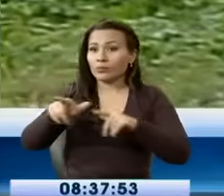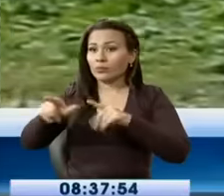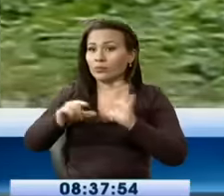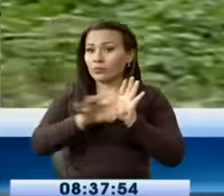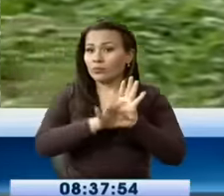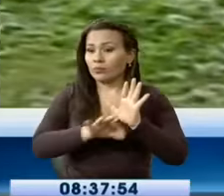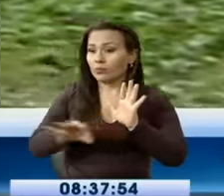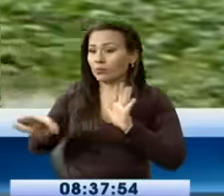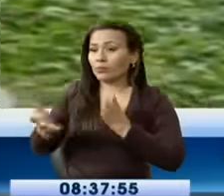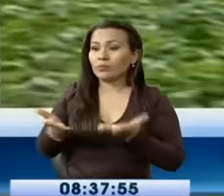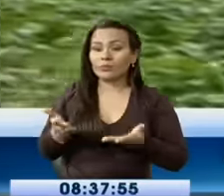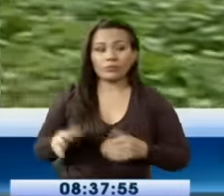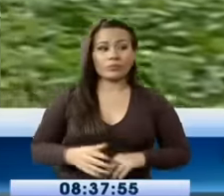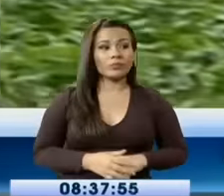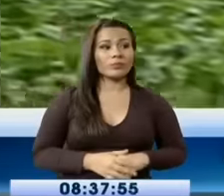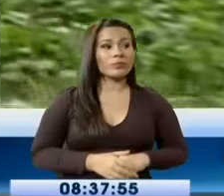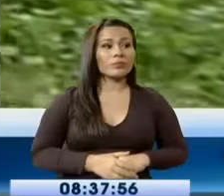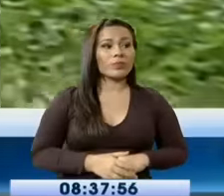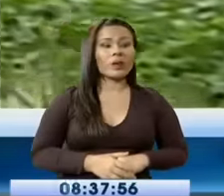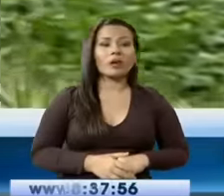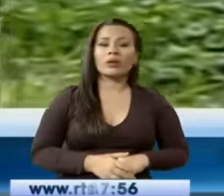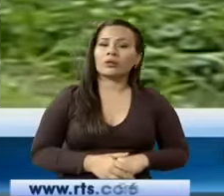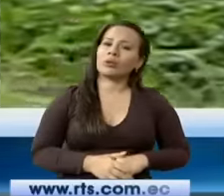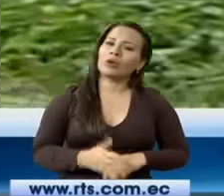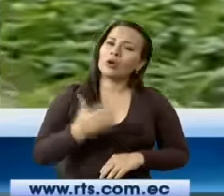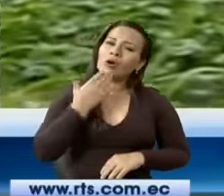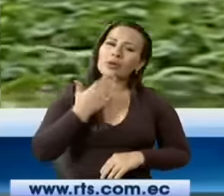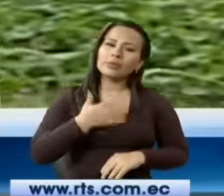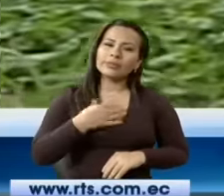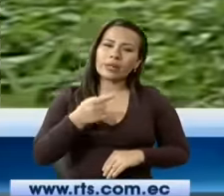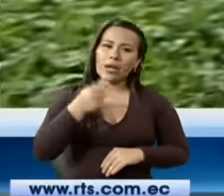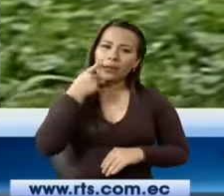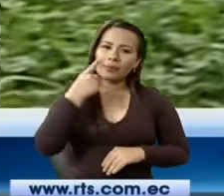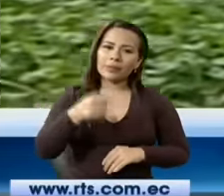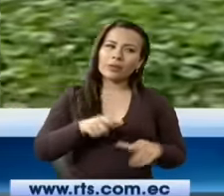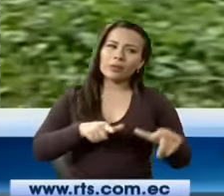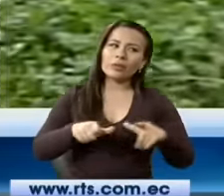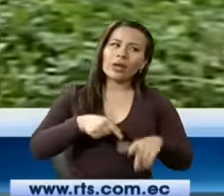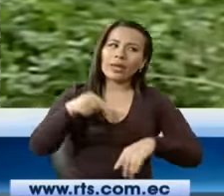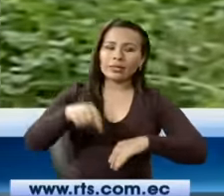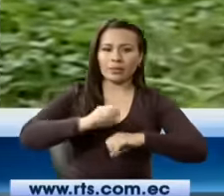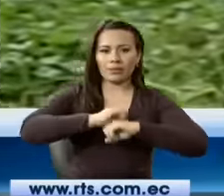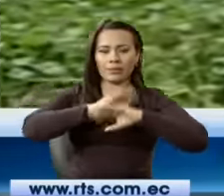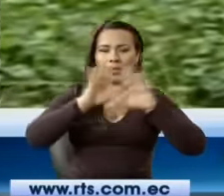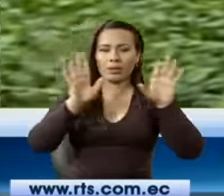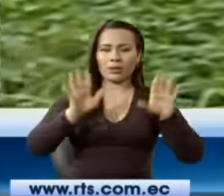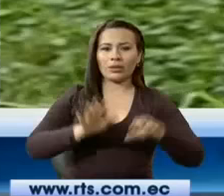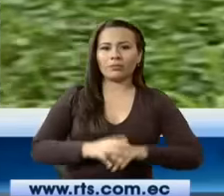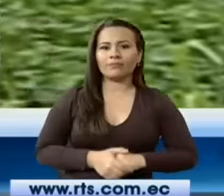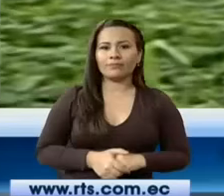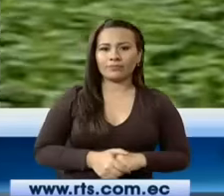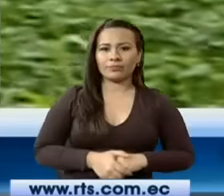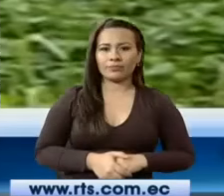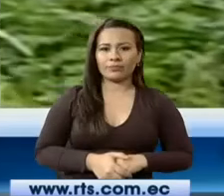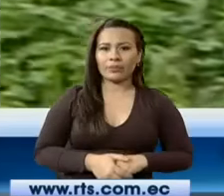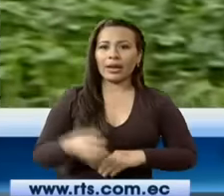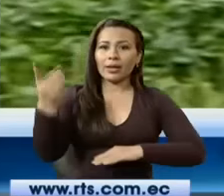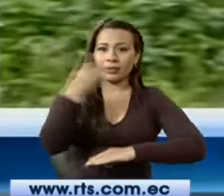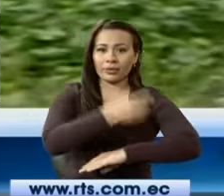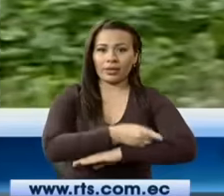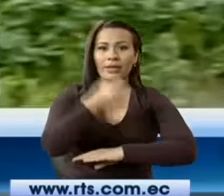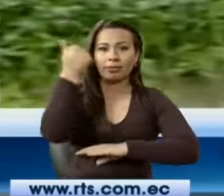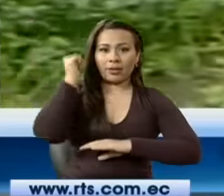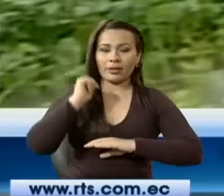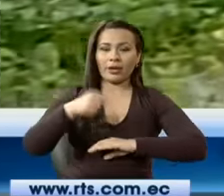adentro. Buenos días. Cuéntenos un poco acerca de la labor que están haciendo ustedes desde la madrugada empezaron. Sí, efectivamente. Desde el día de ayer, 7 de la